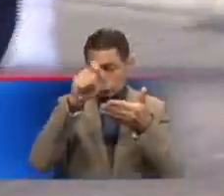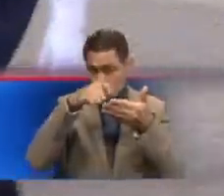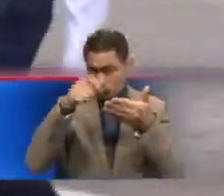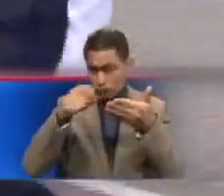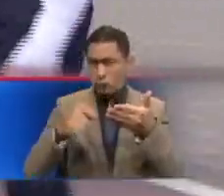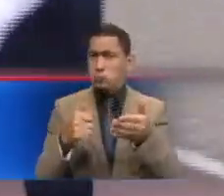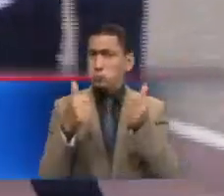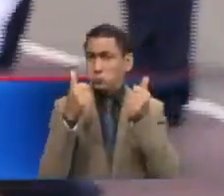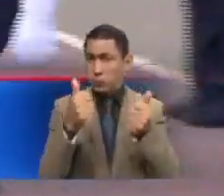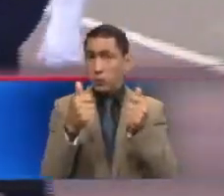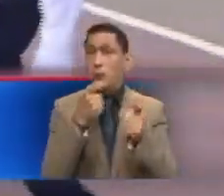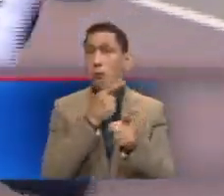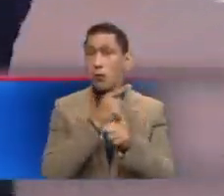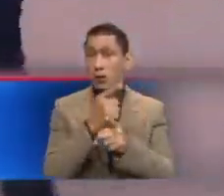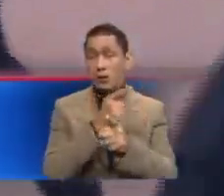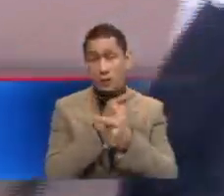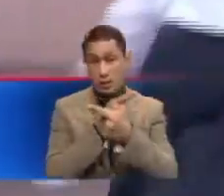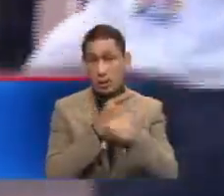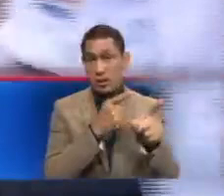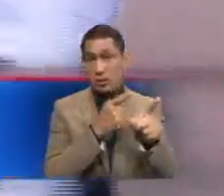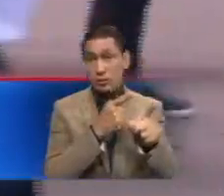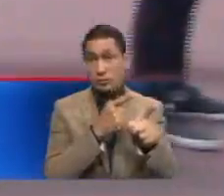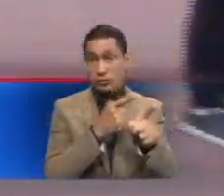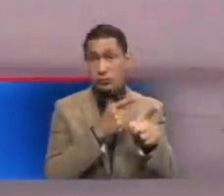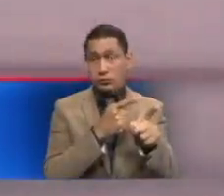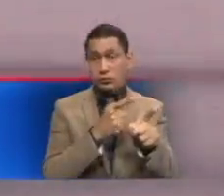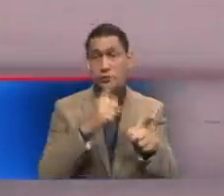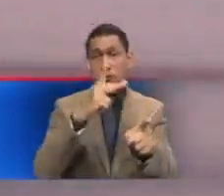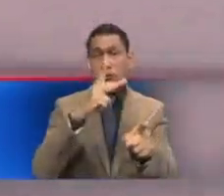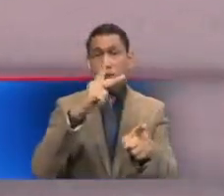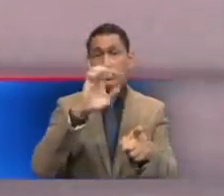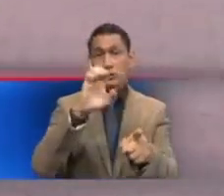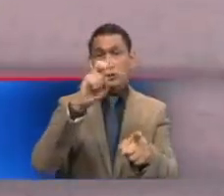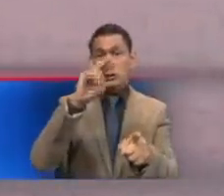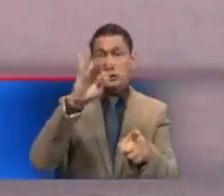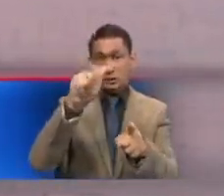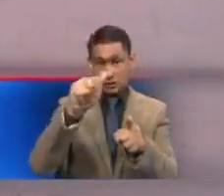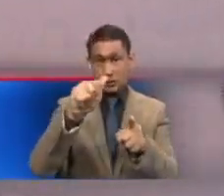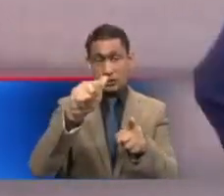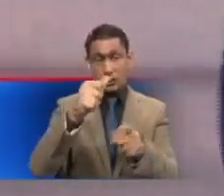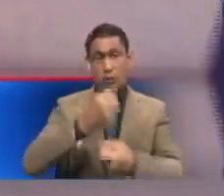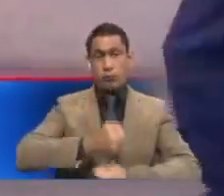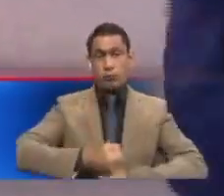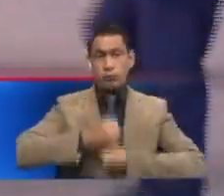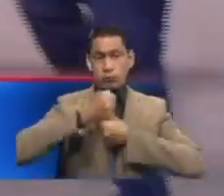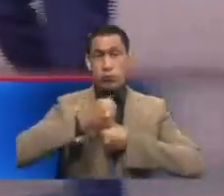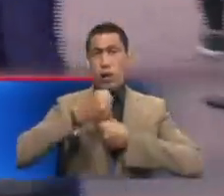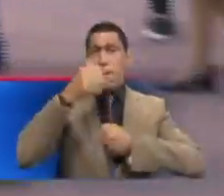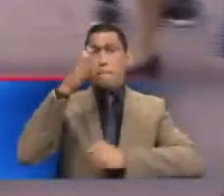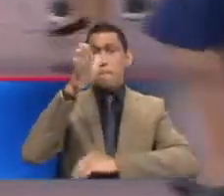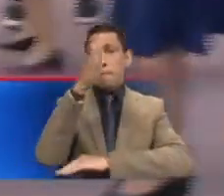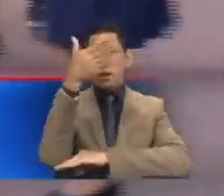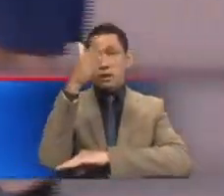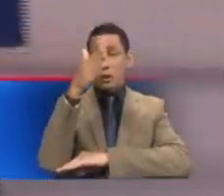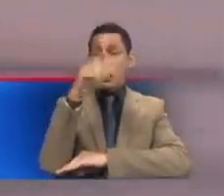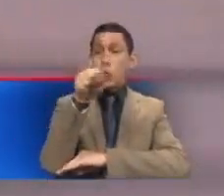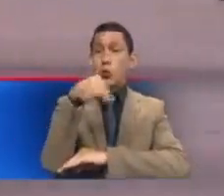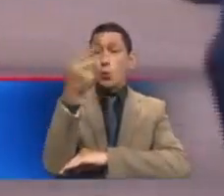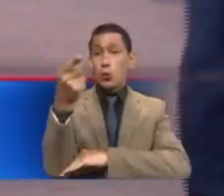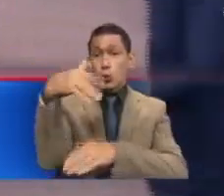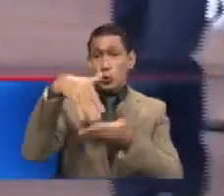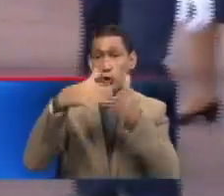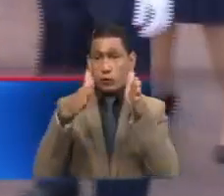Ahí estamos viendo el ingreso de la abanderada. Ella es Kenia Rodríguez, y los escoltas, quienes también se han esforzado, quienes también